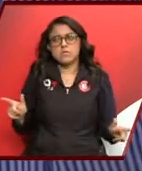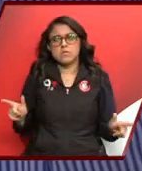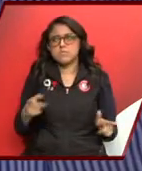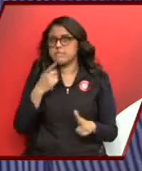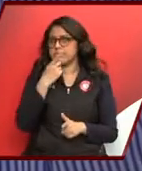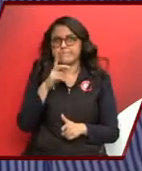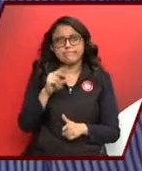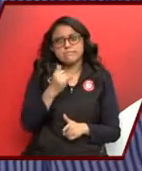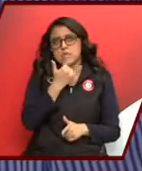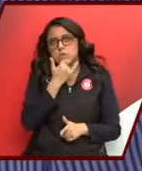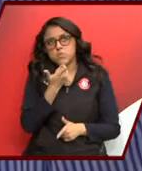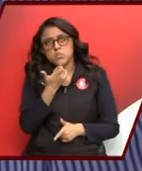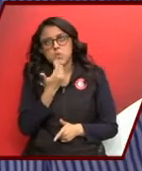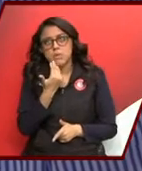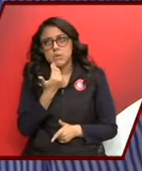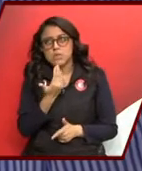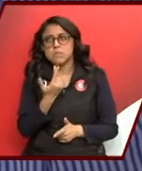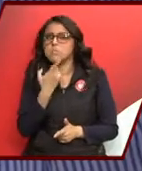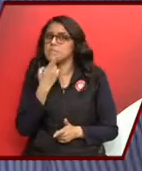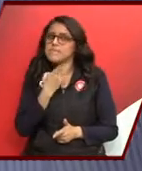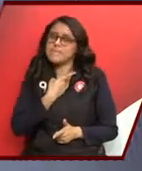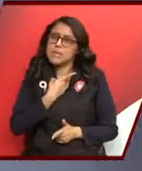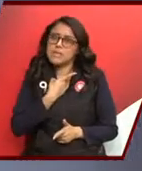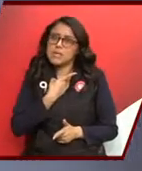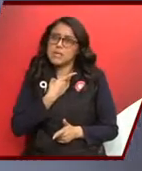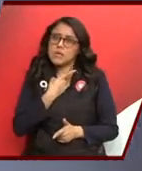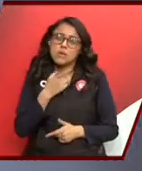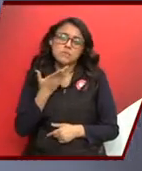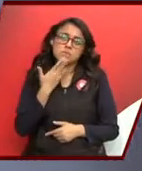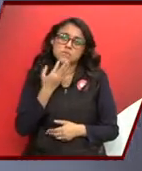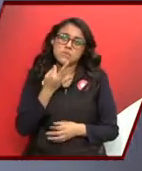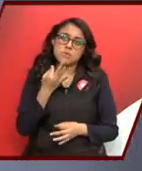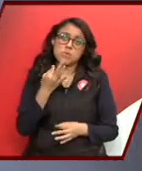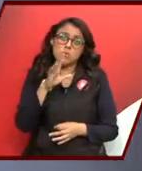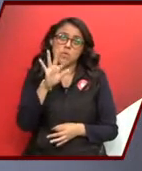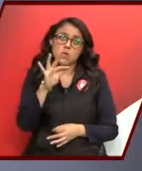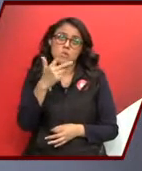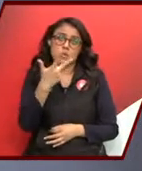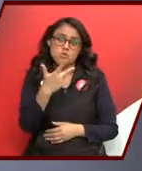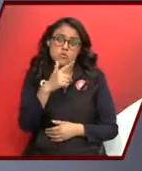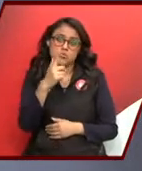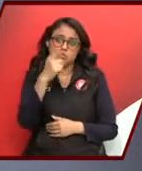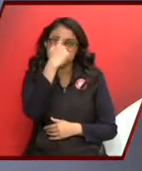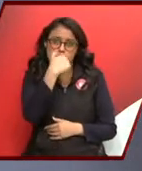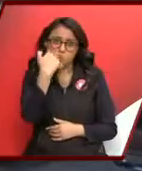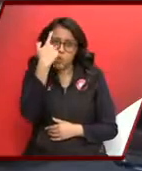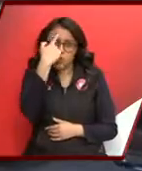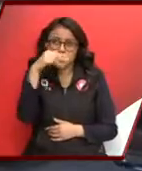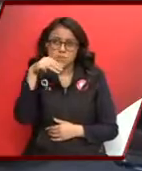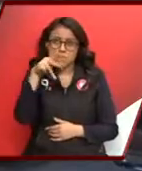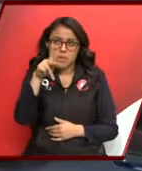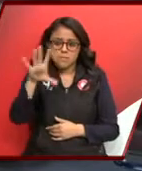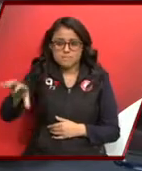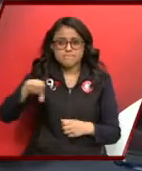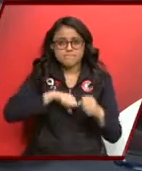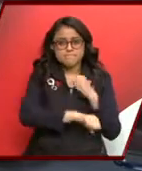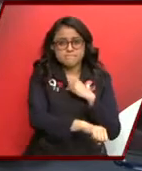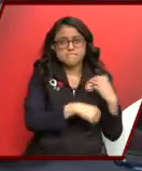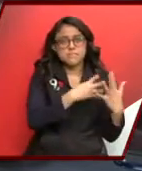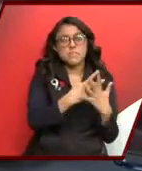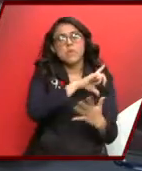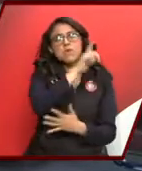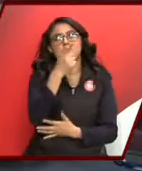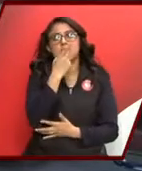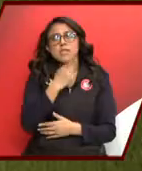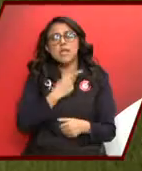le comenté que no y fue cuando me dijeron que entonces me iban a pasar mis 48 horas en el MP, ahí encerrado. Una vez fuera, reclama